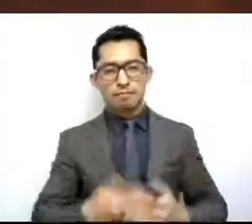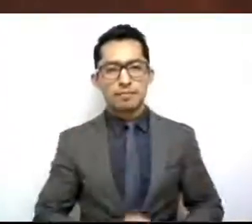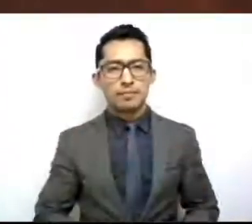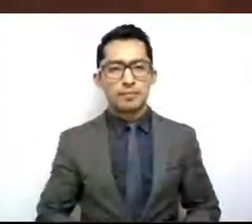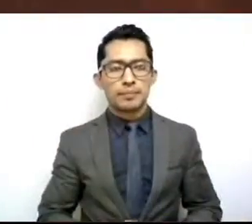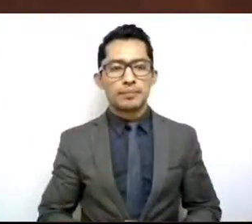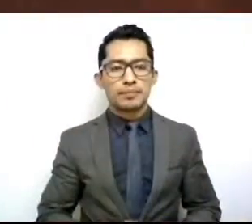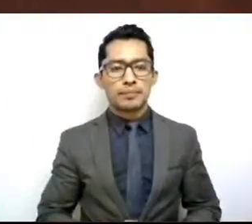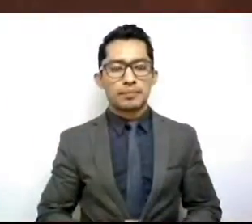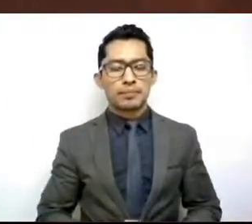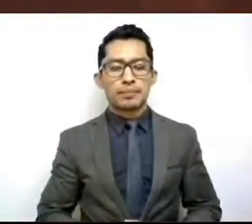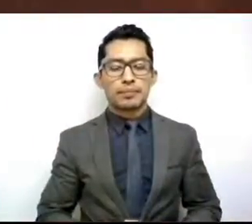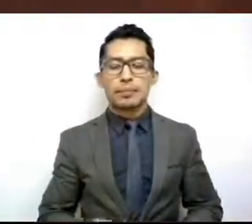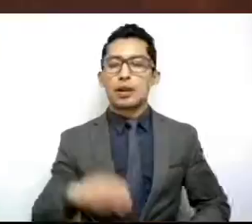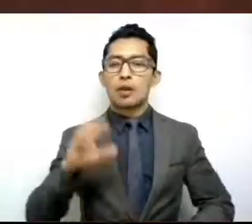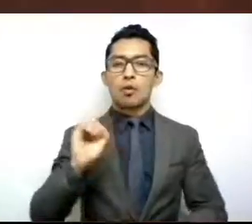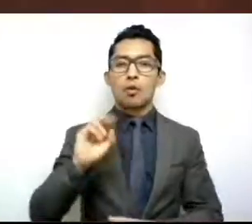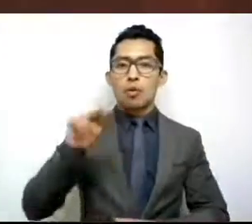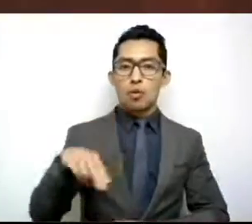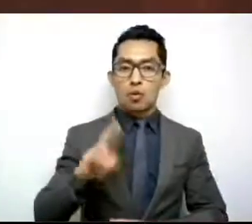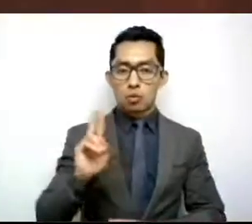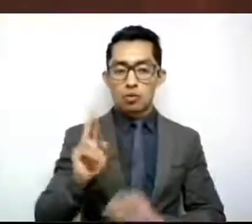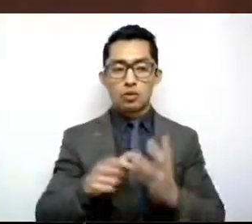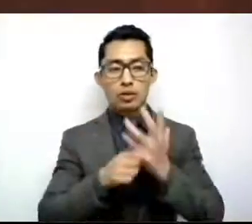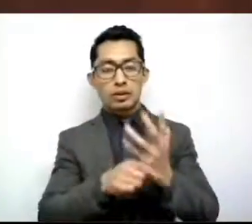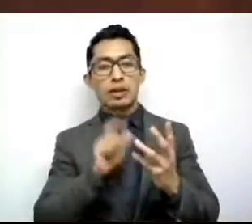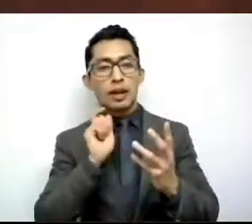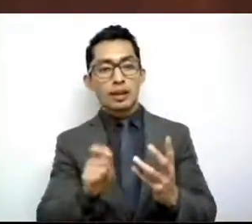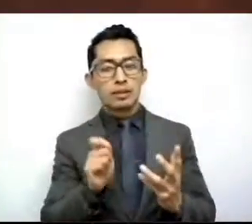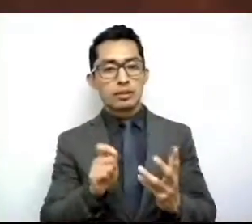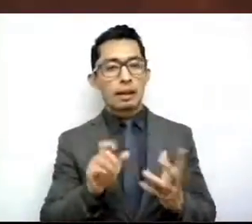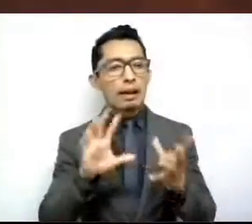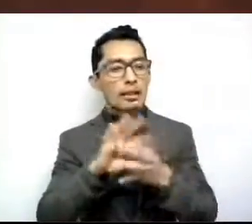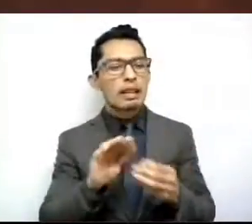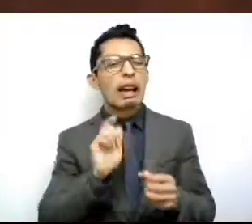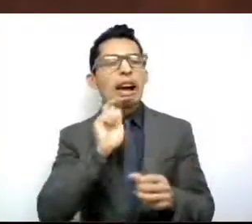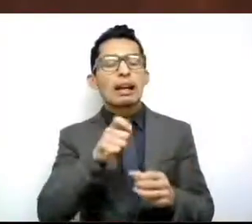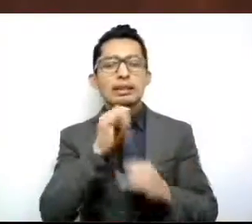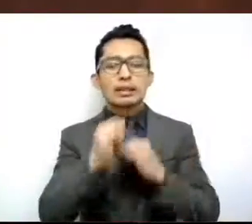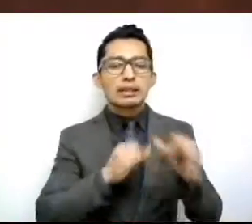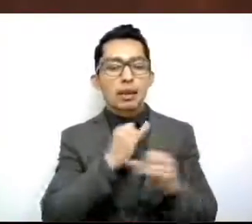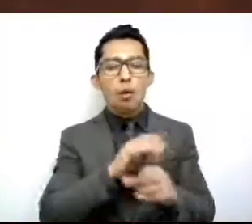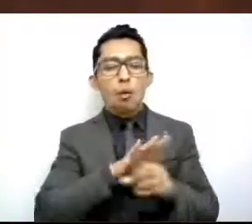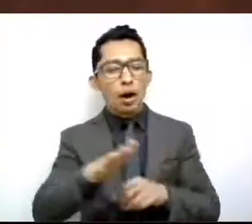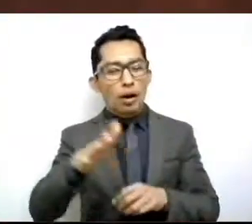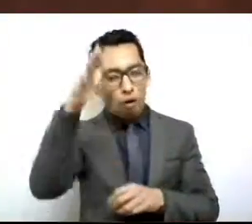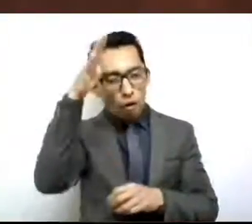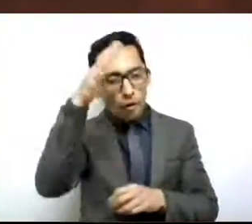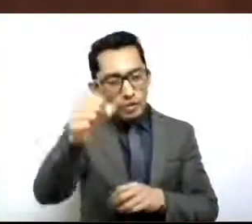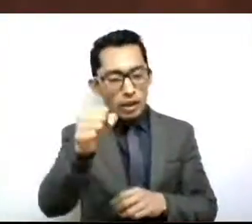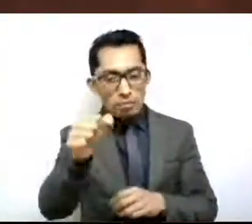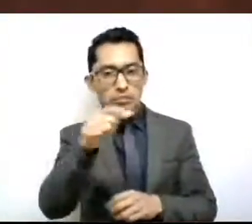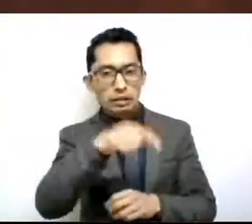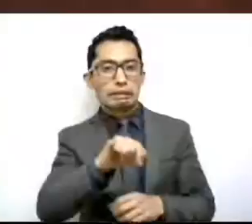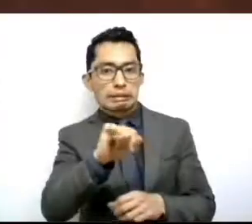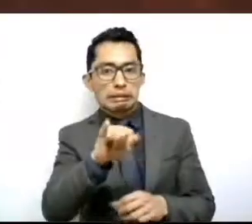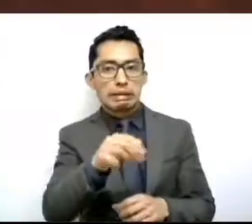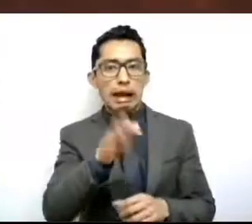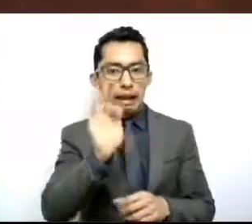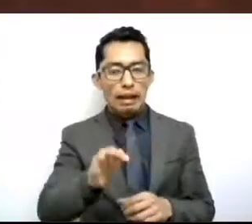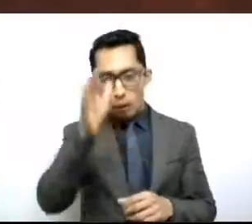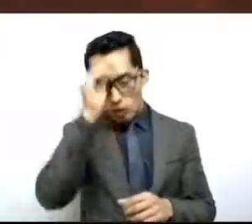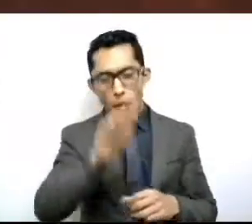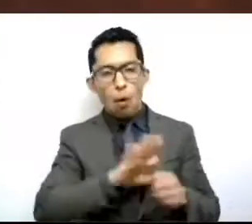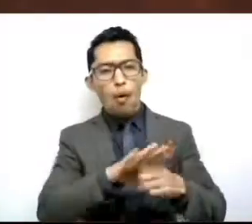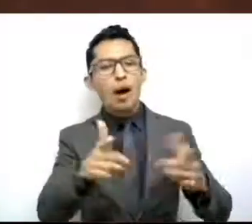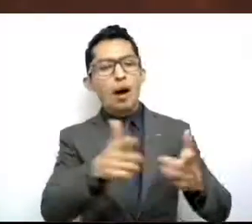acuerdo con las Naciones Unidas, no existe una definición internacional aceptada universalmente que acote el grupo